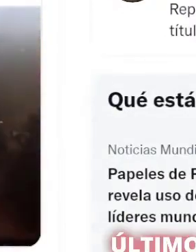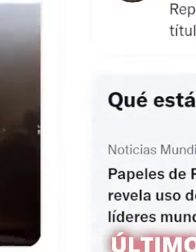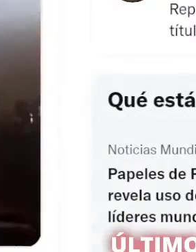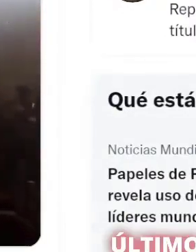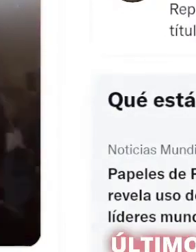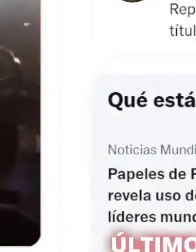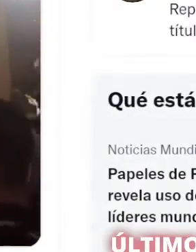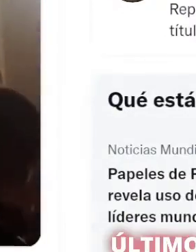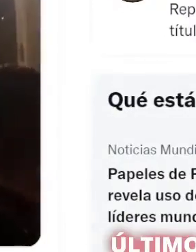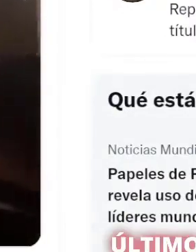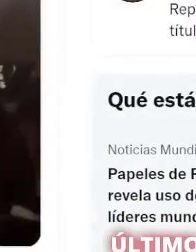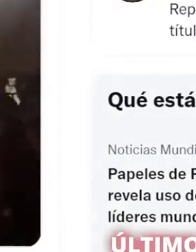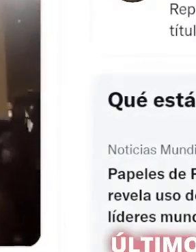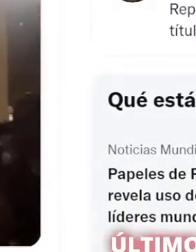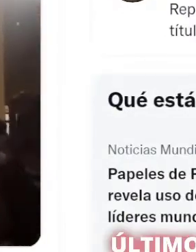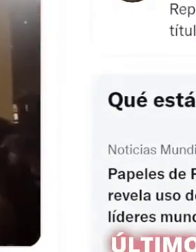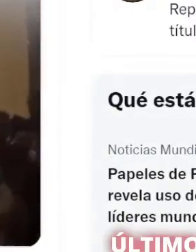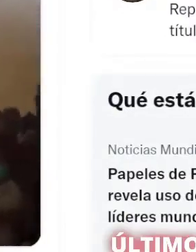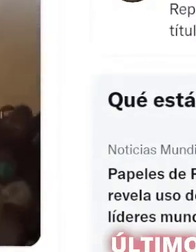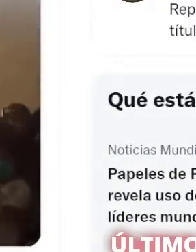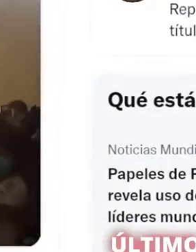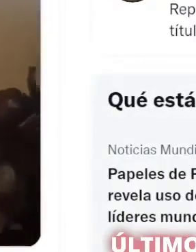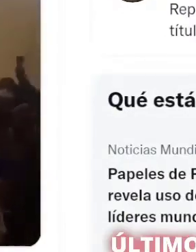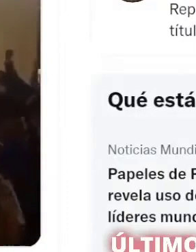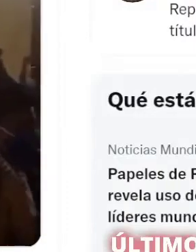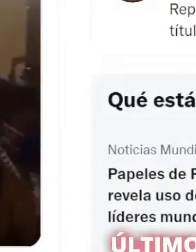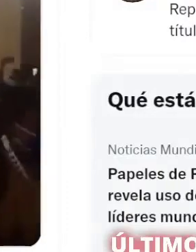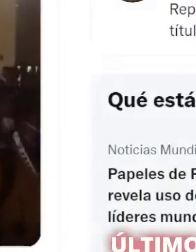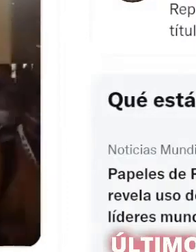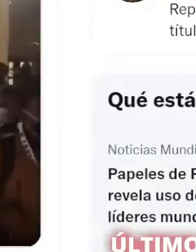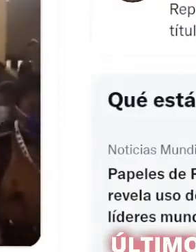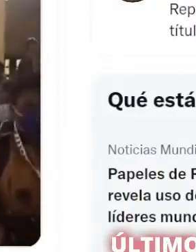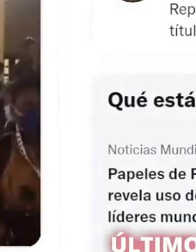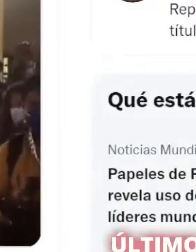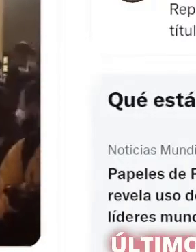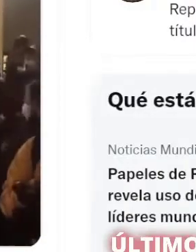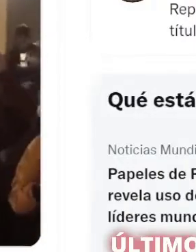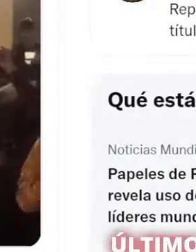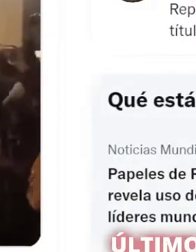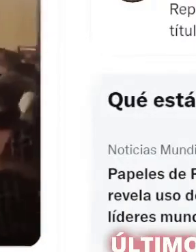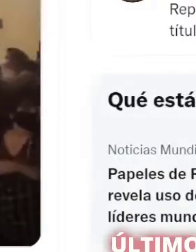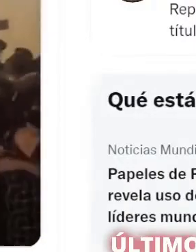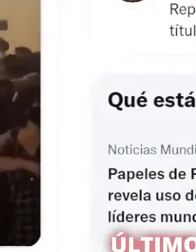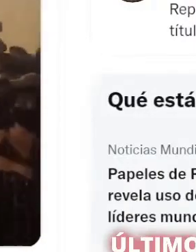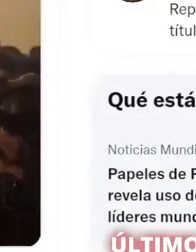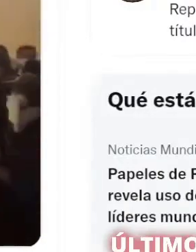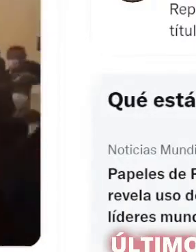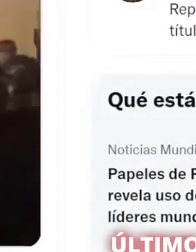Thank you.